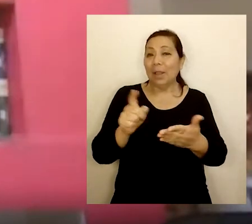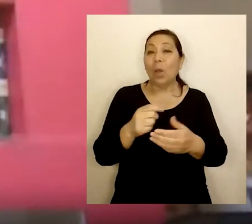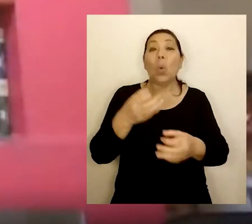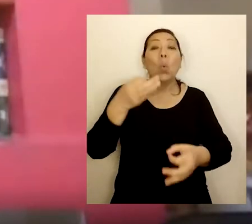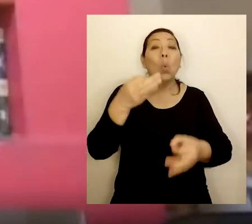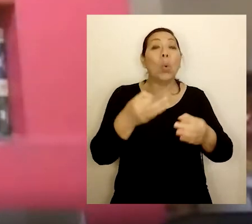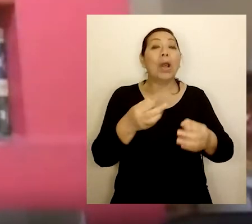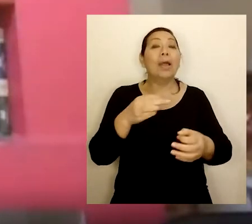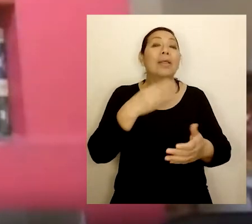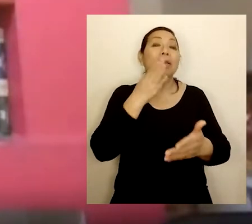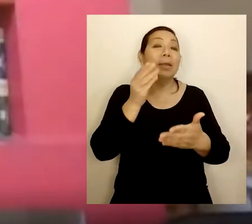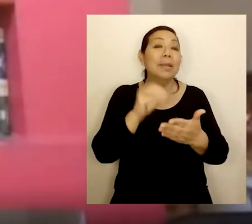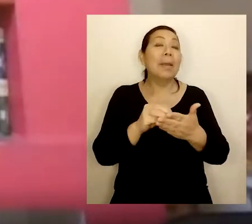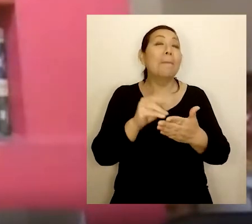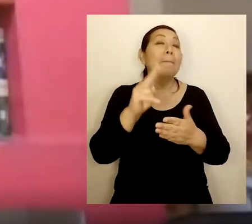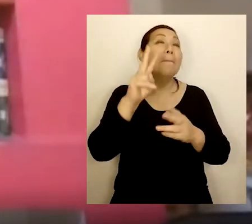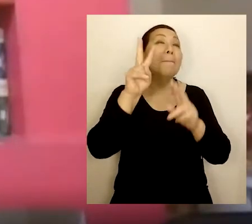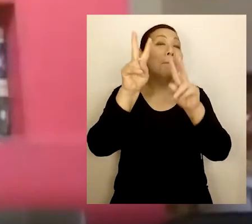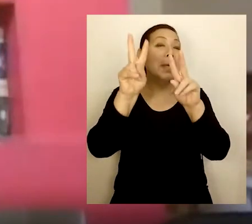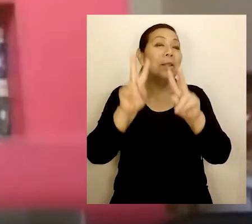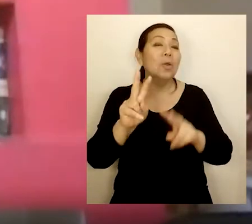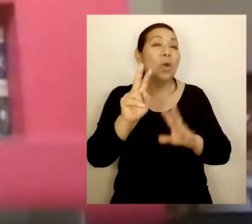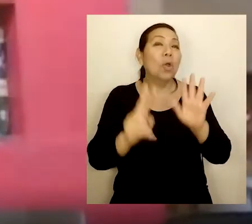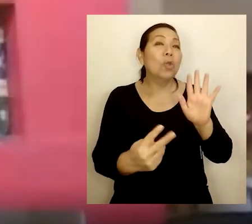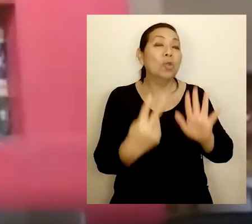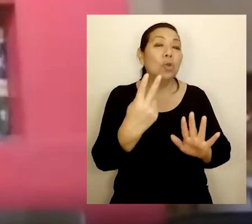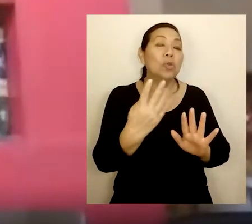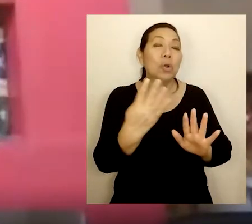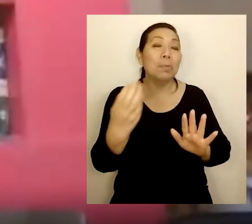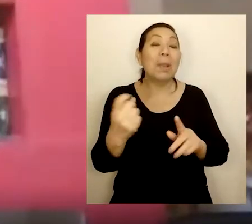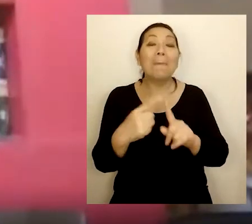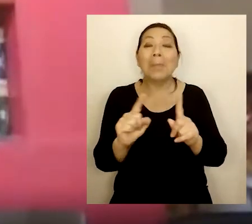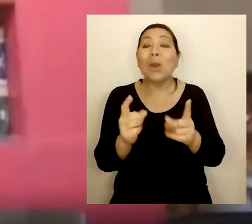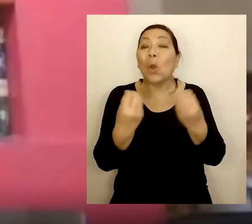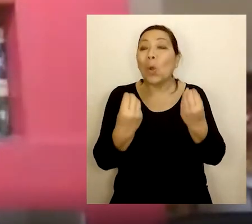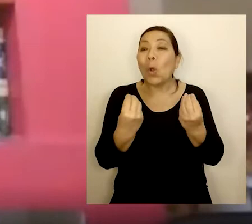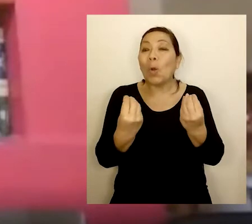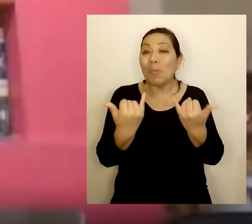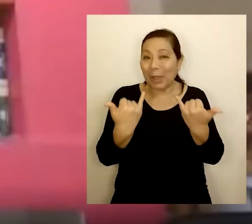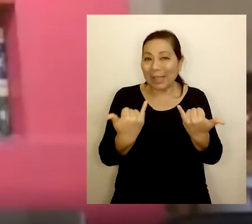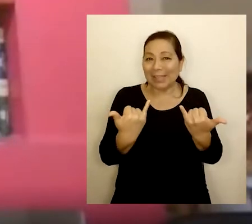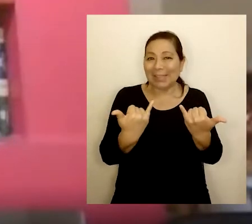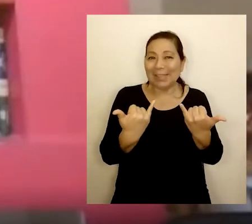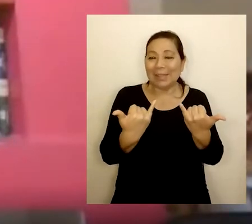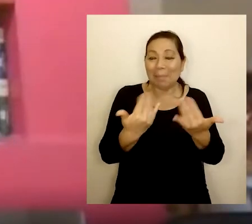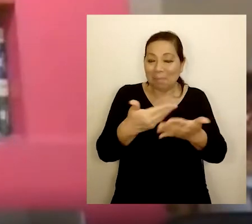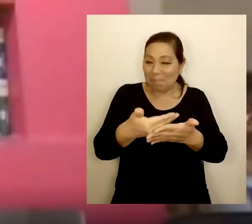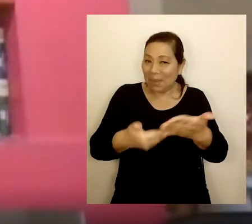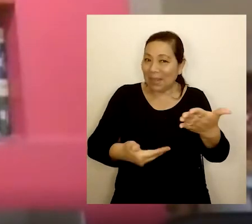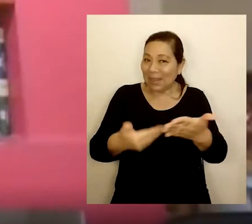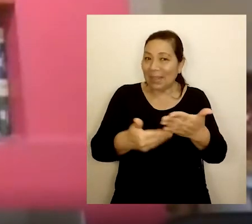el juzgado mixto de Ventanilla, expediente 1298. Pero como este expediente,